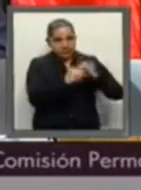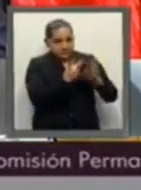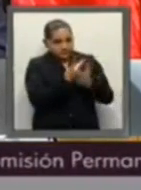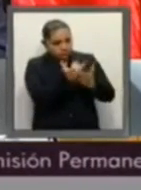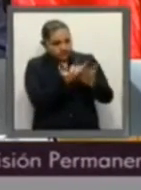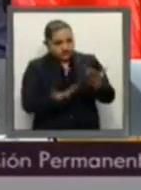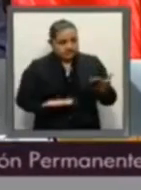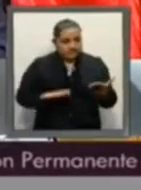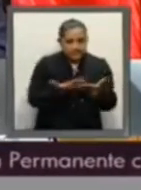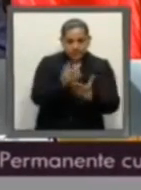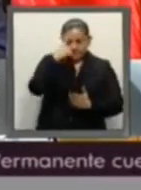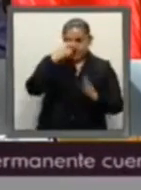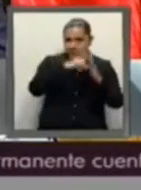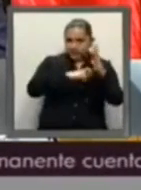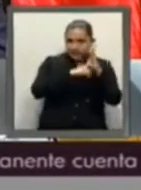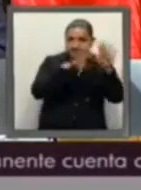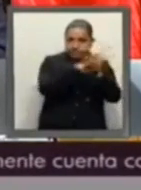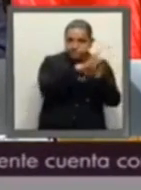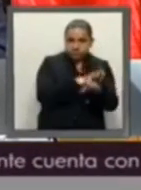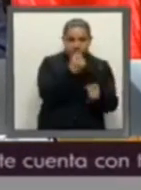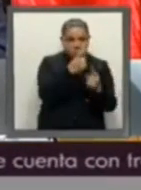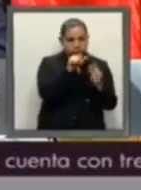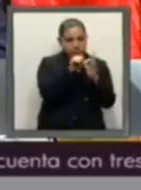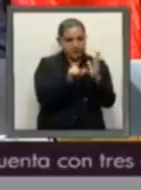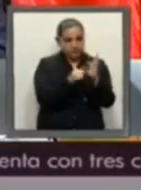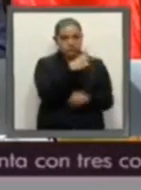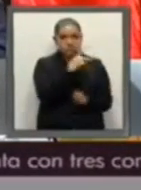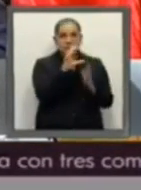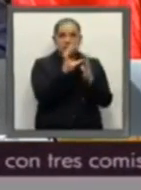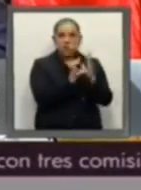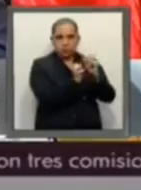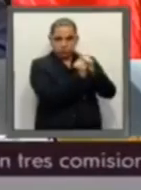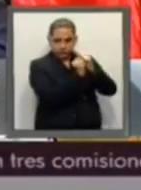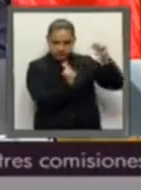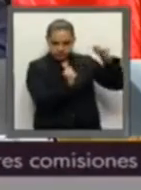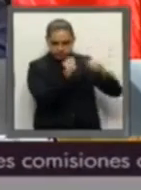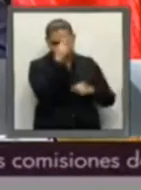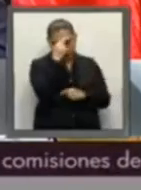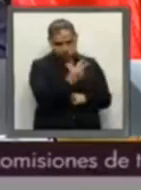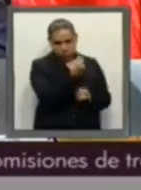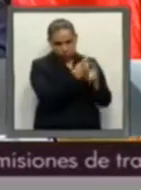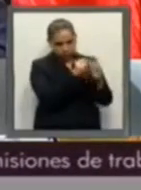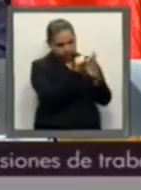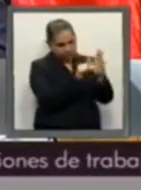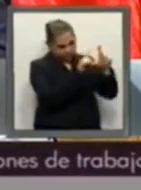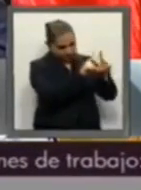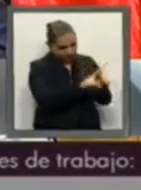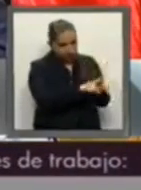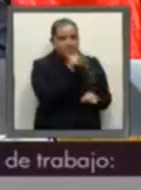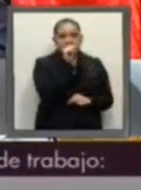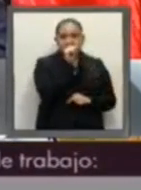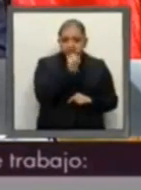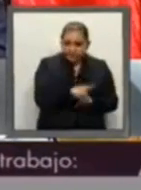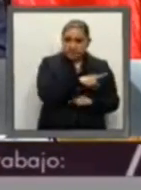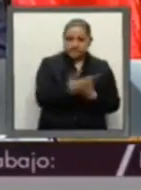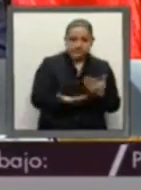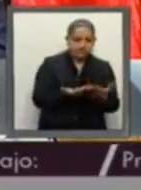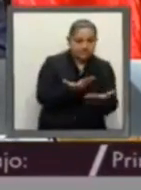adiciona diversas disposiciones de la constitución política de los estados unidos mexicanos y del decreto por el que se reforman y adicionan diversas